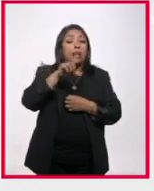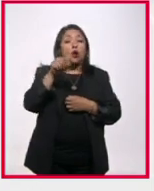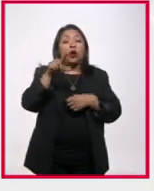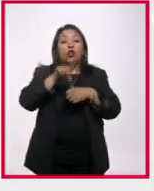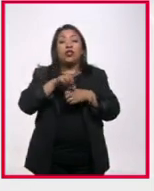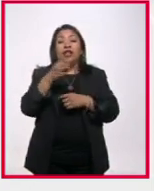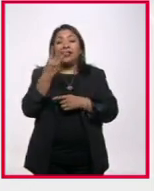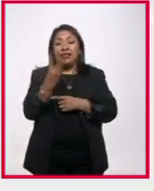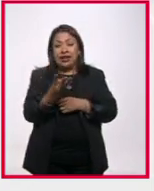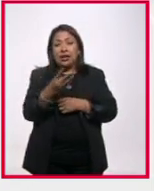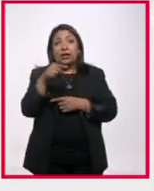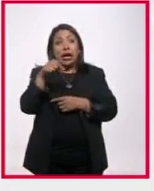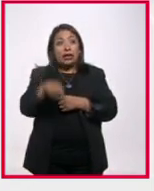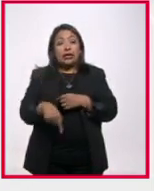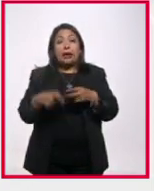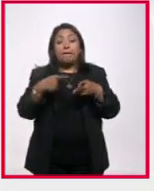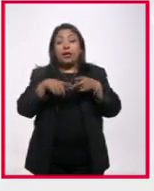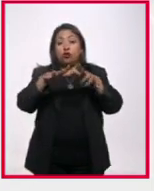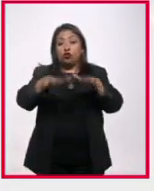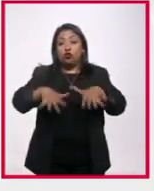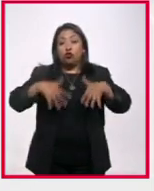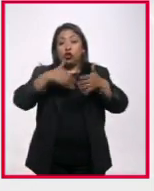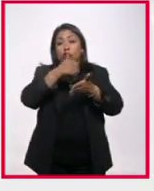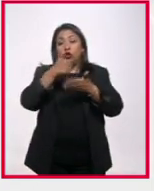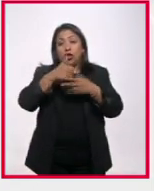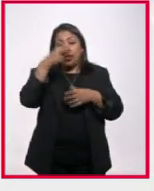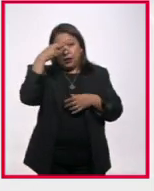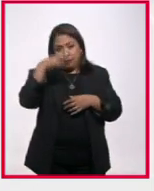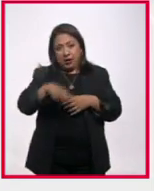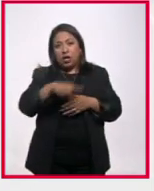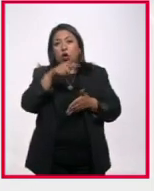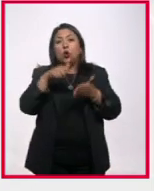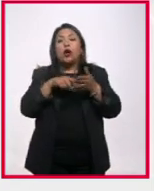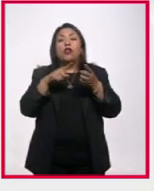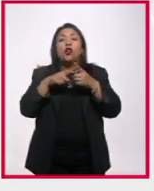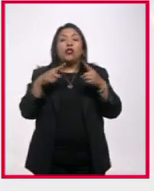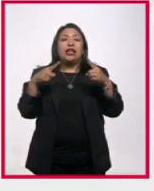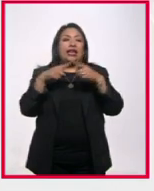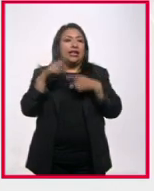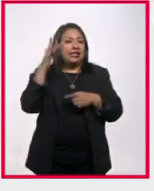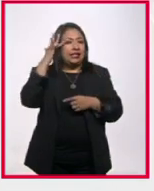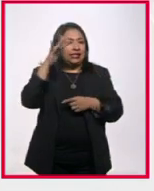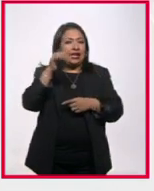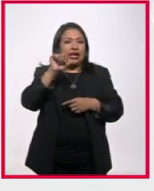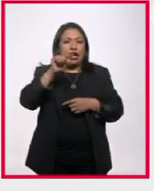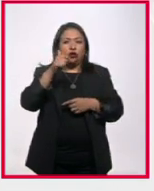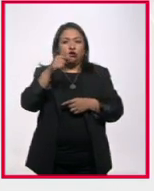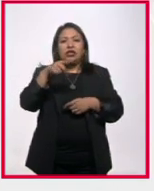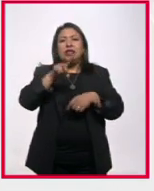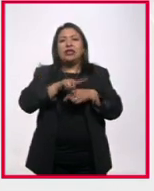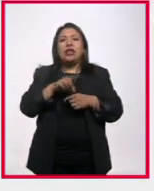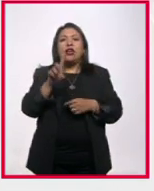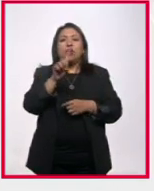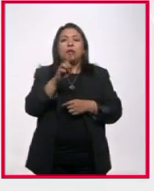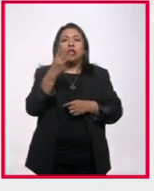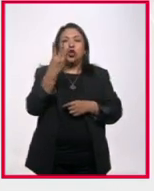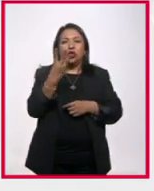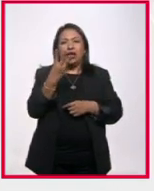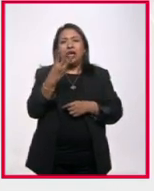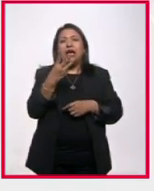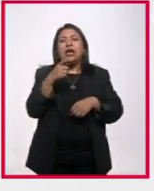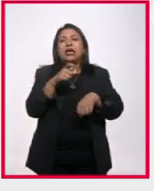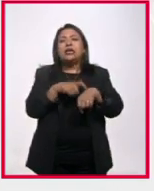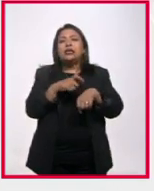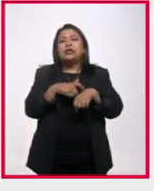3, tenemos aquí el inicio de los conciertos en la Ciudad de México, aquí en la parroquia de San Agustín. Ese concierto del día 3, domingo 3, a las